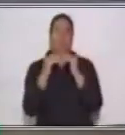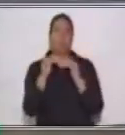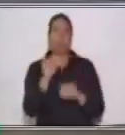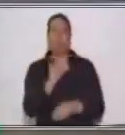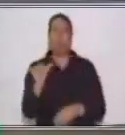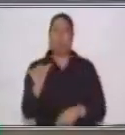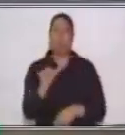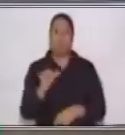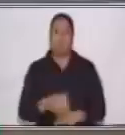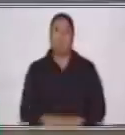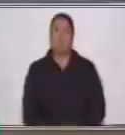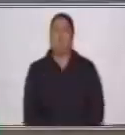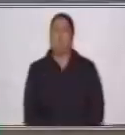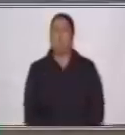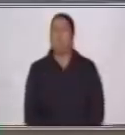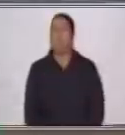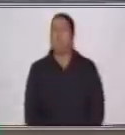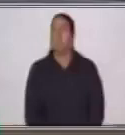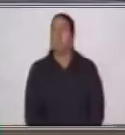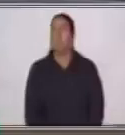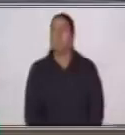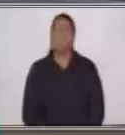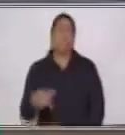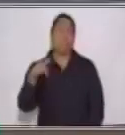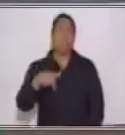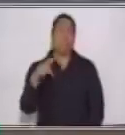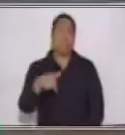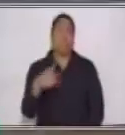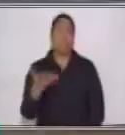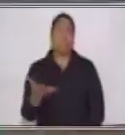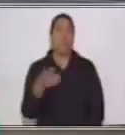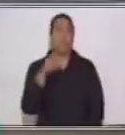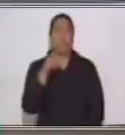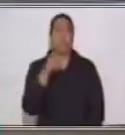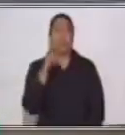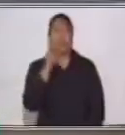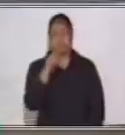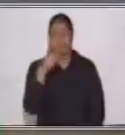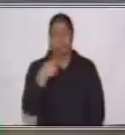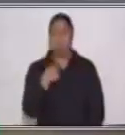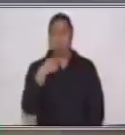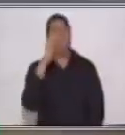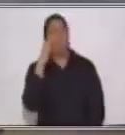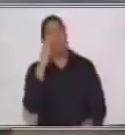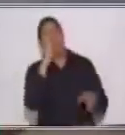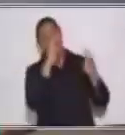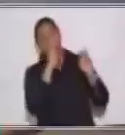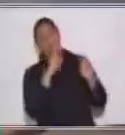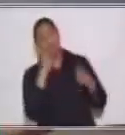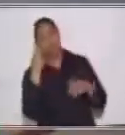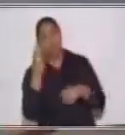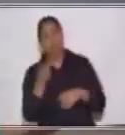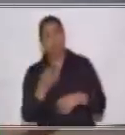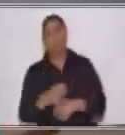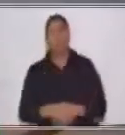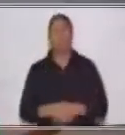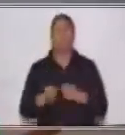Entonces, ahora lo que quiero es que revisemos. Al valor